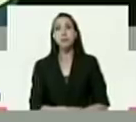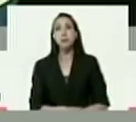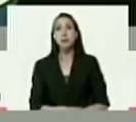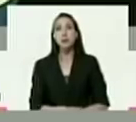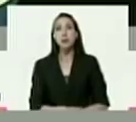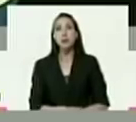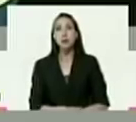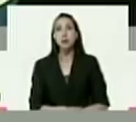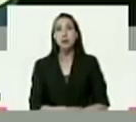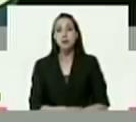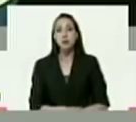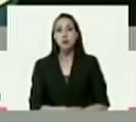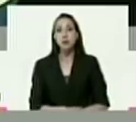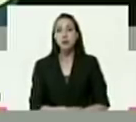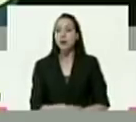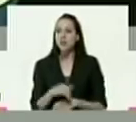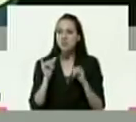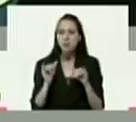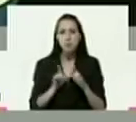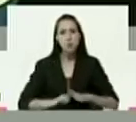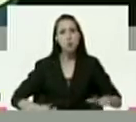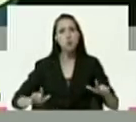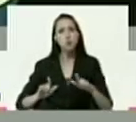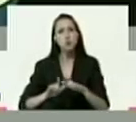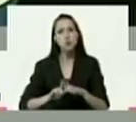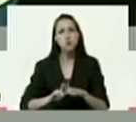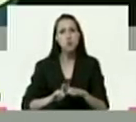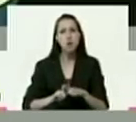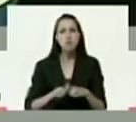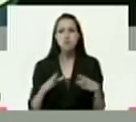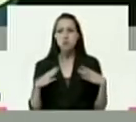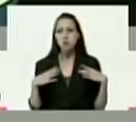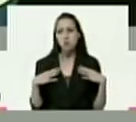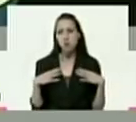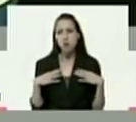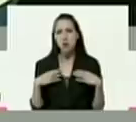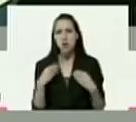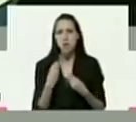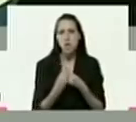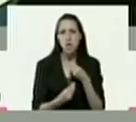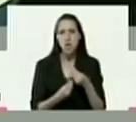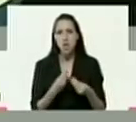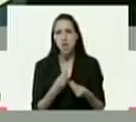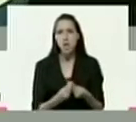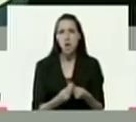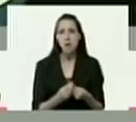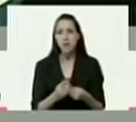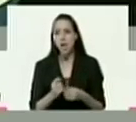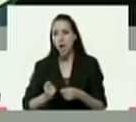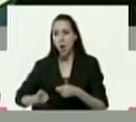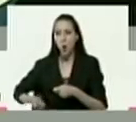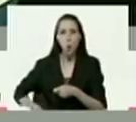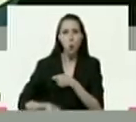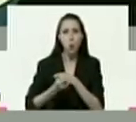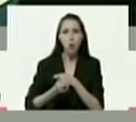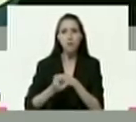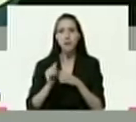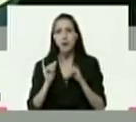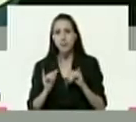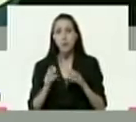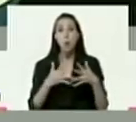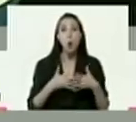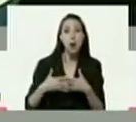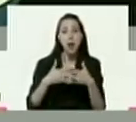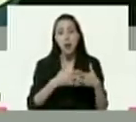en ese sitio donde vacaciona, donde juega golf, el señor Trump, en la Florida, si no me